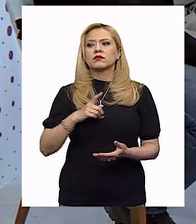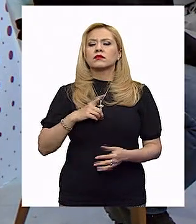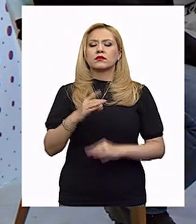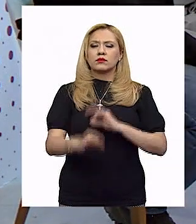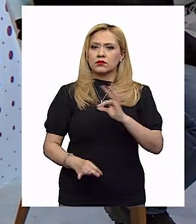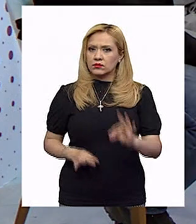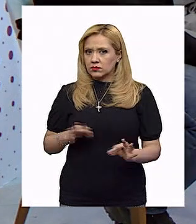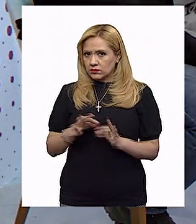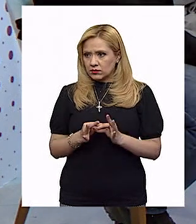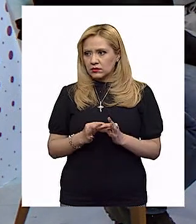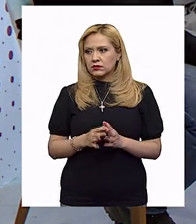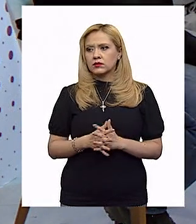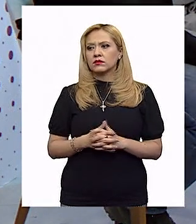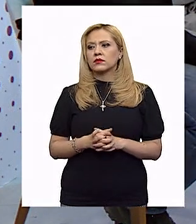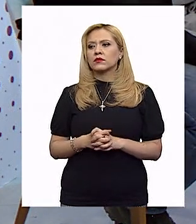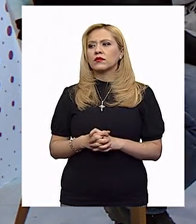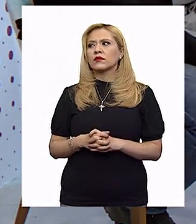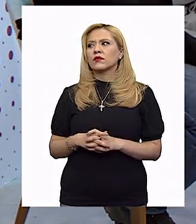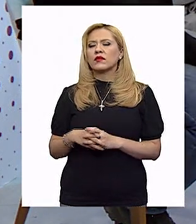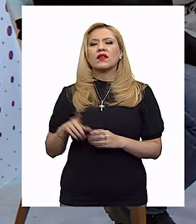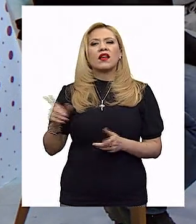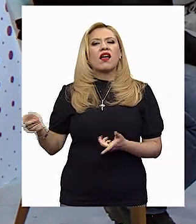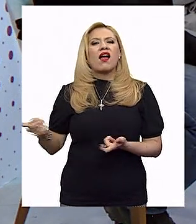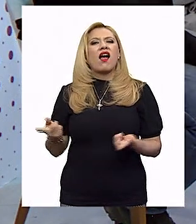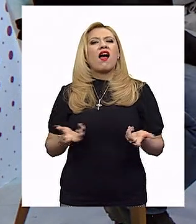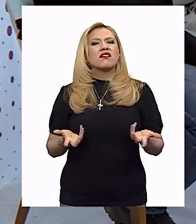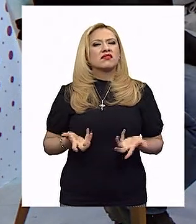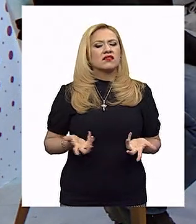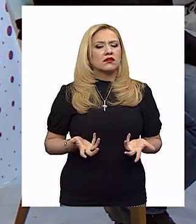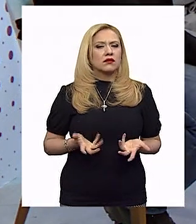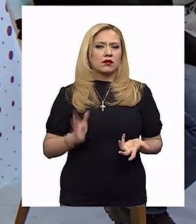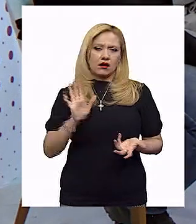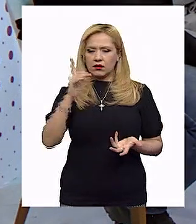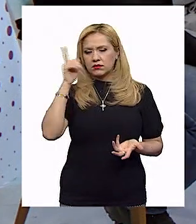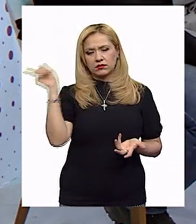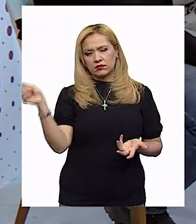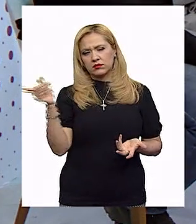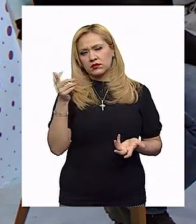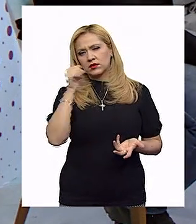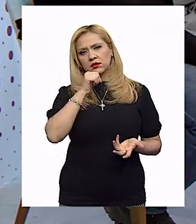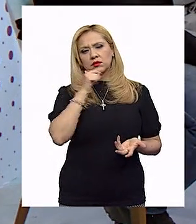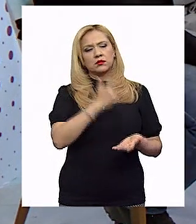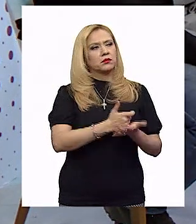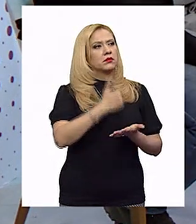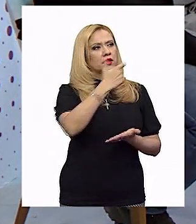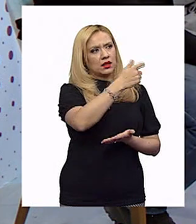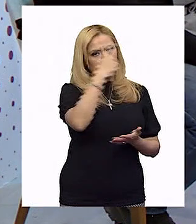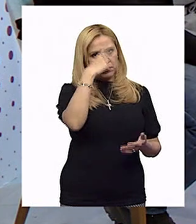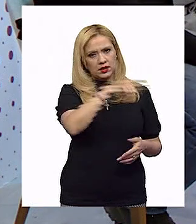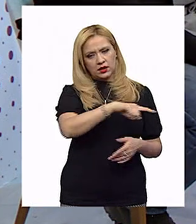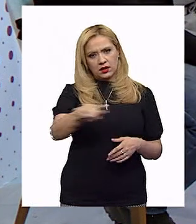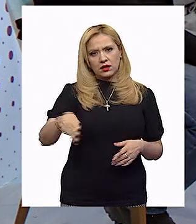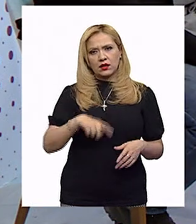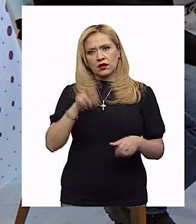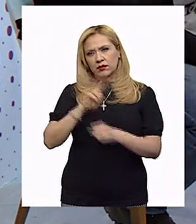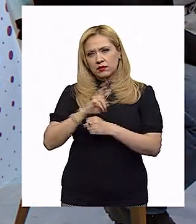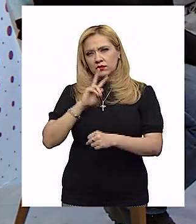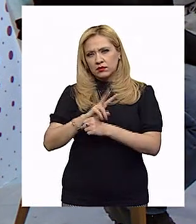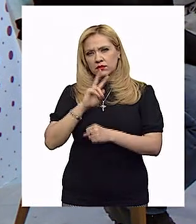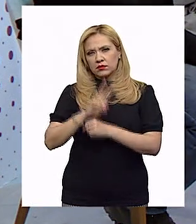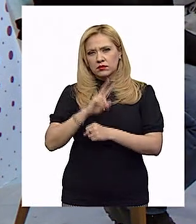cumplimiento. ¿Qué han hecho las empresas? Generalmente contratan servicios externos de este tipo de plataformas